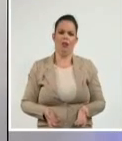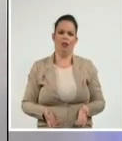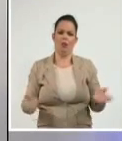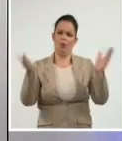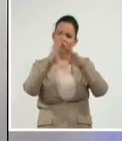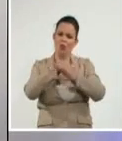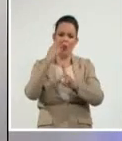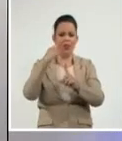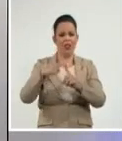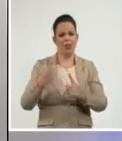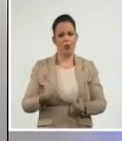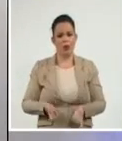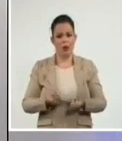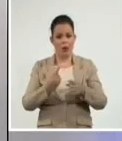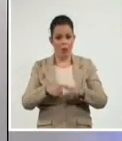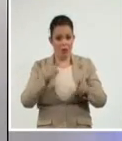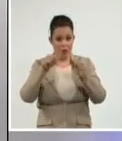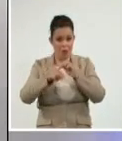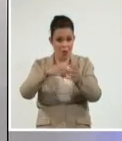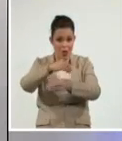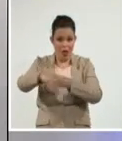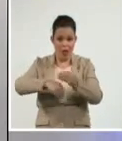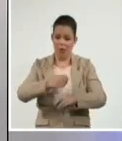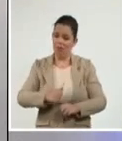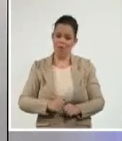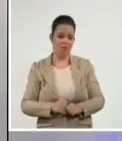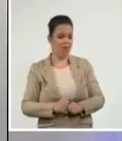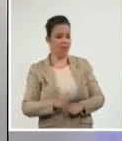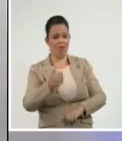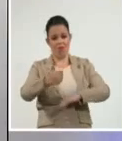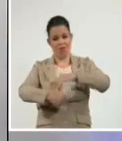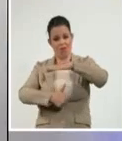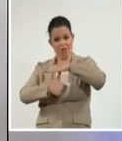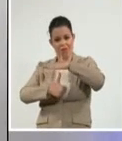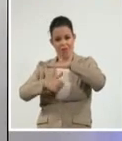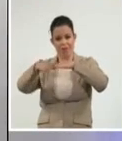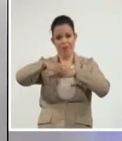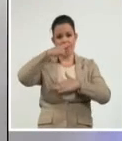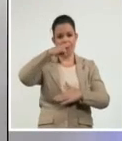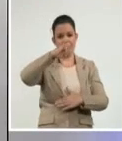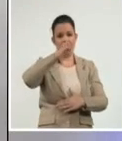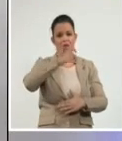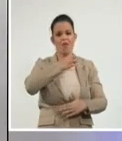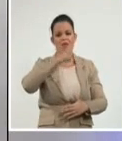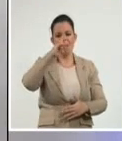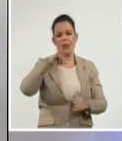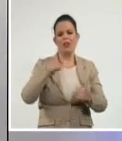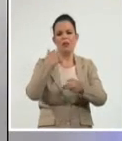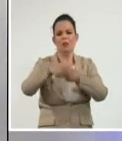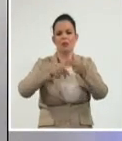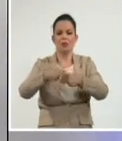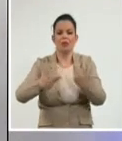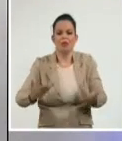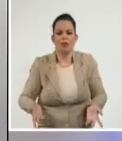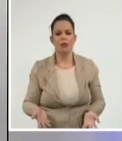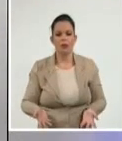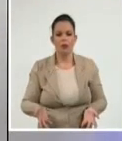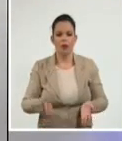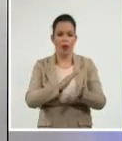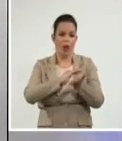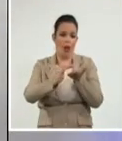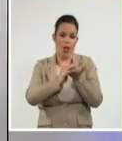momento. La política del actual mandatario Joe Biden es precisamente esa, la de no hacer nada y mantener el curso impuesto por la